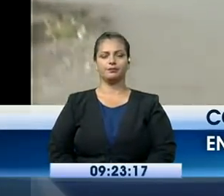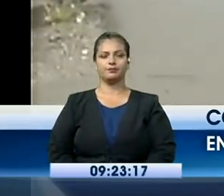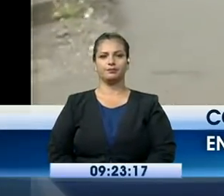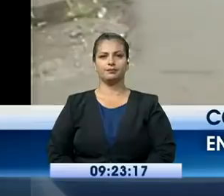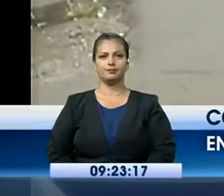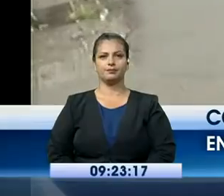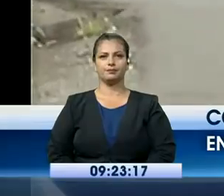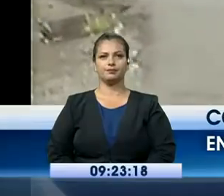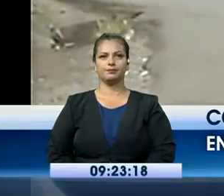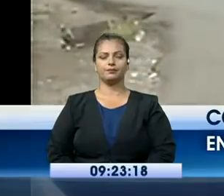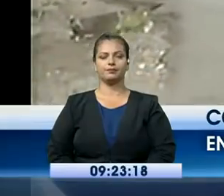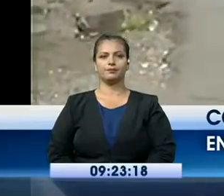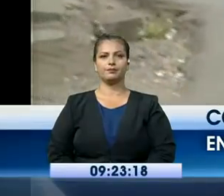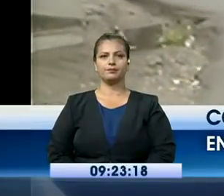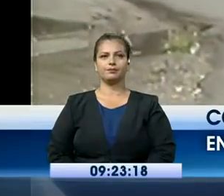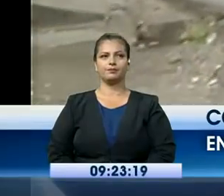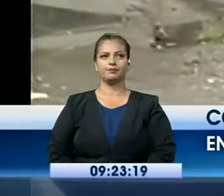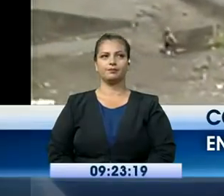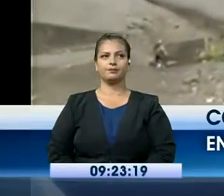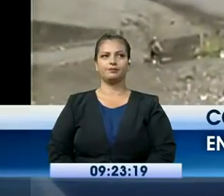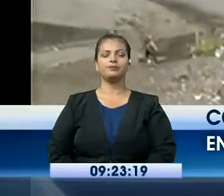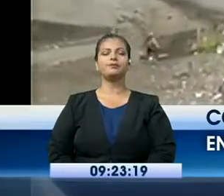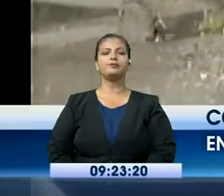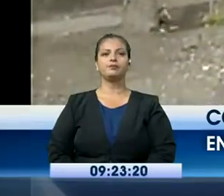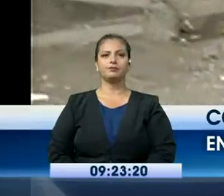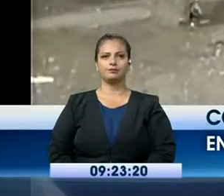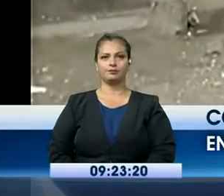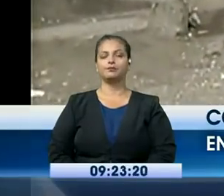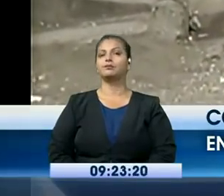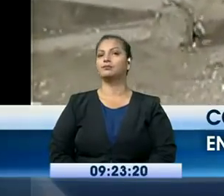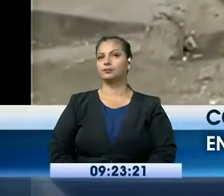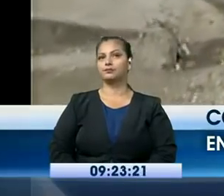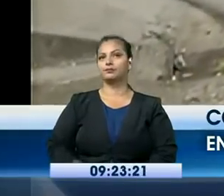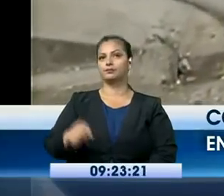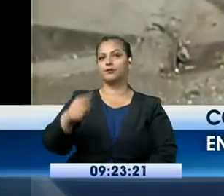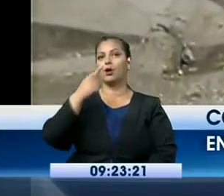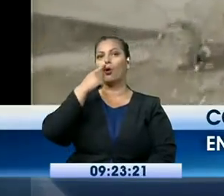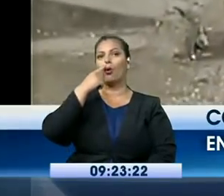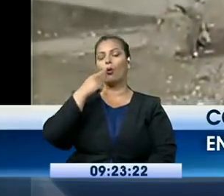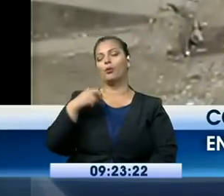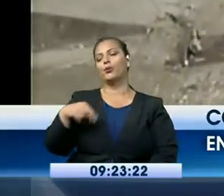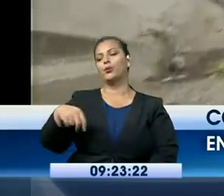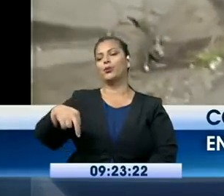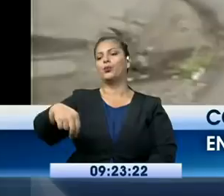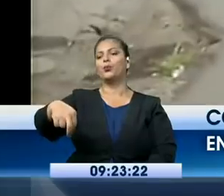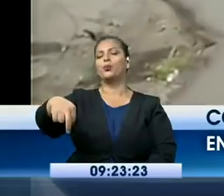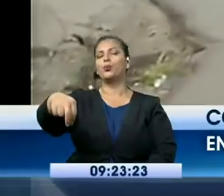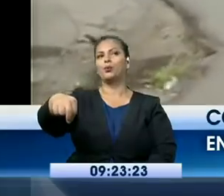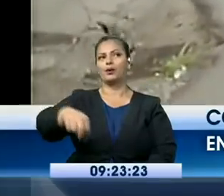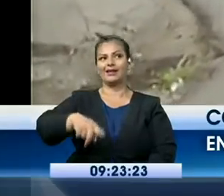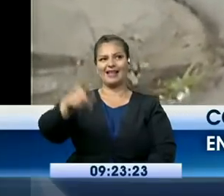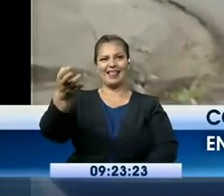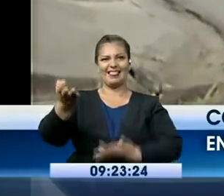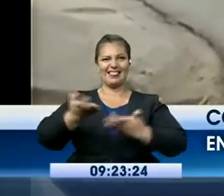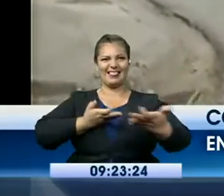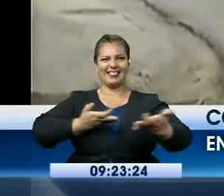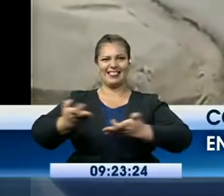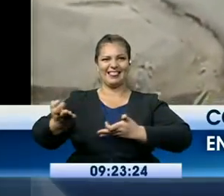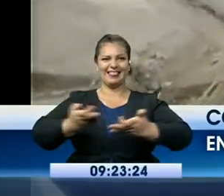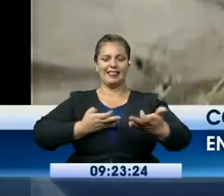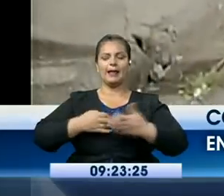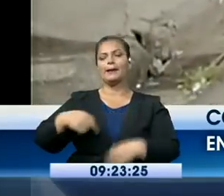redacción de un ciudadano que caminaba hacia una despensa ubicada en este sector